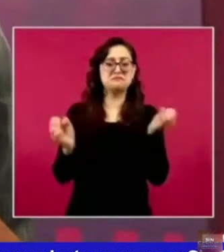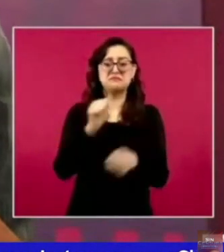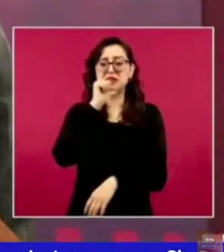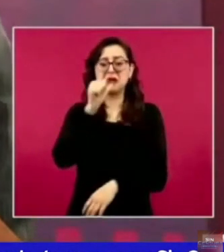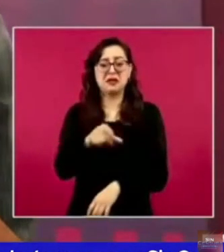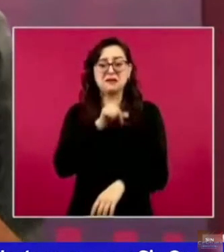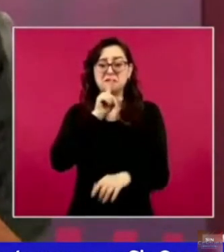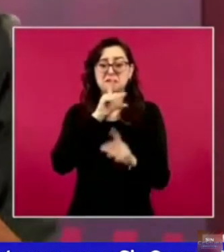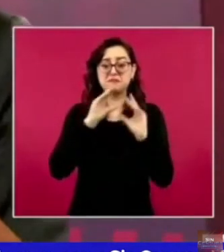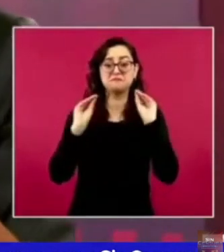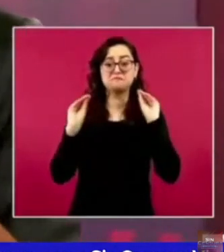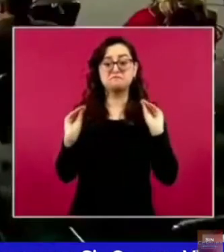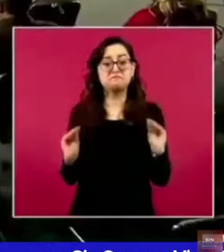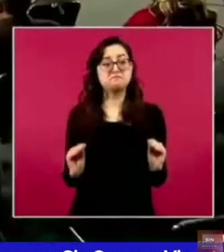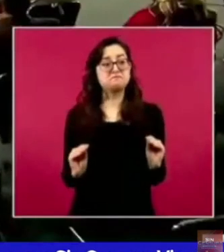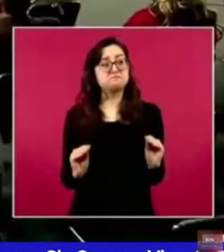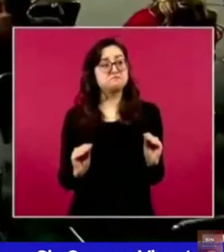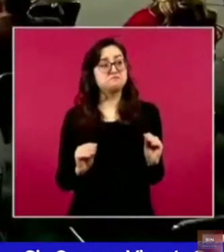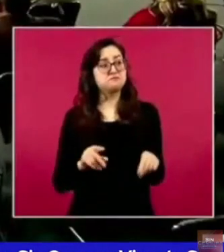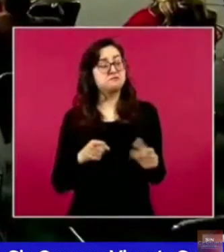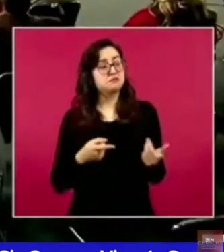y la mayoría de ellos